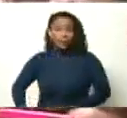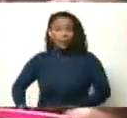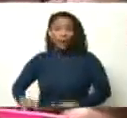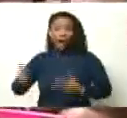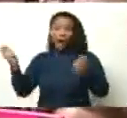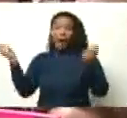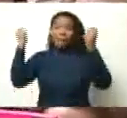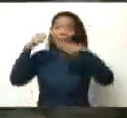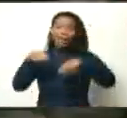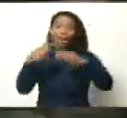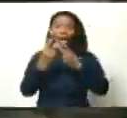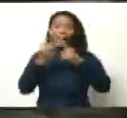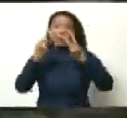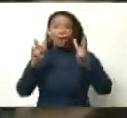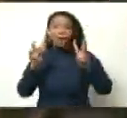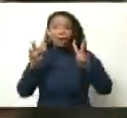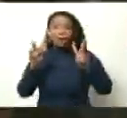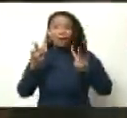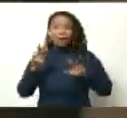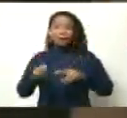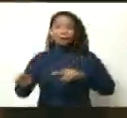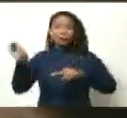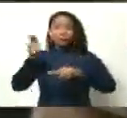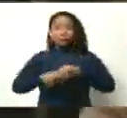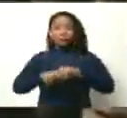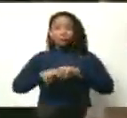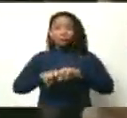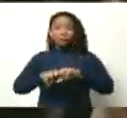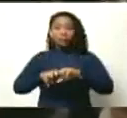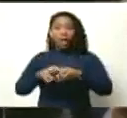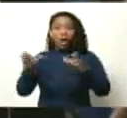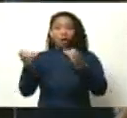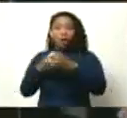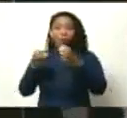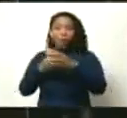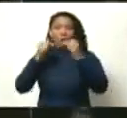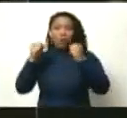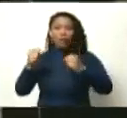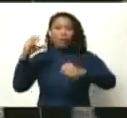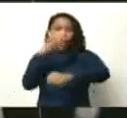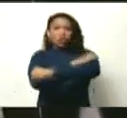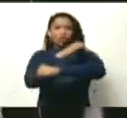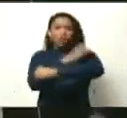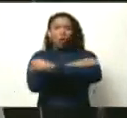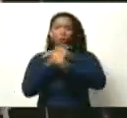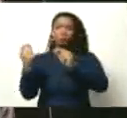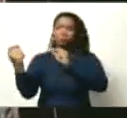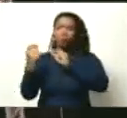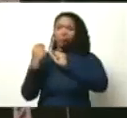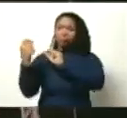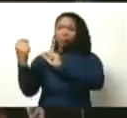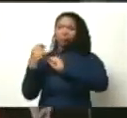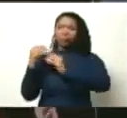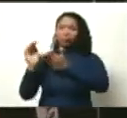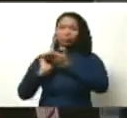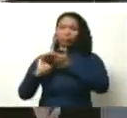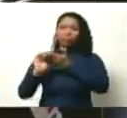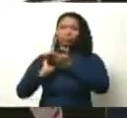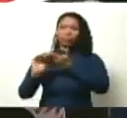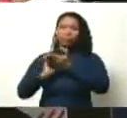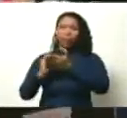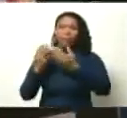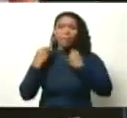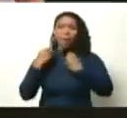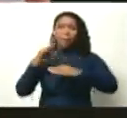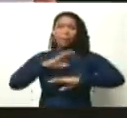apuesta por la paz al sentar un sector extremista a dialogar para el bienestar